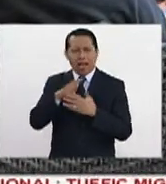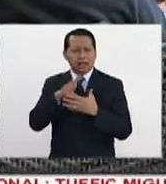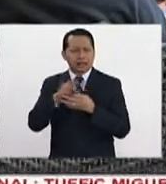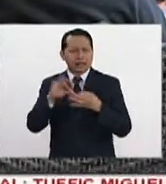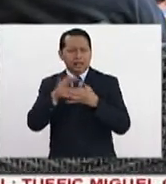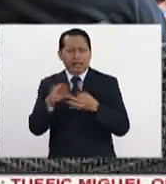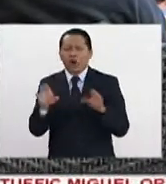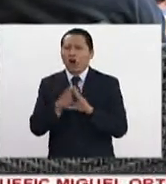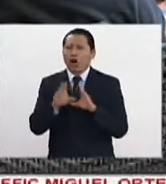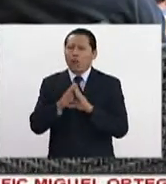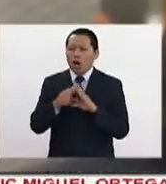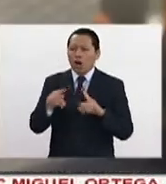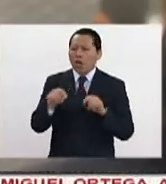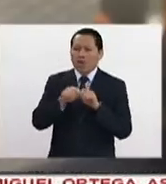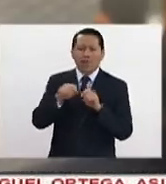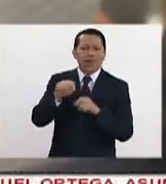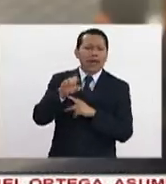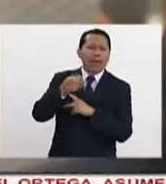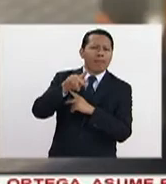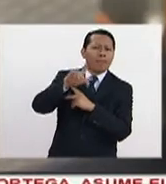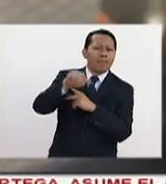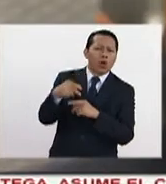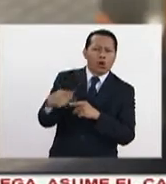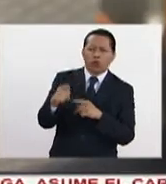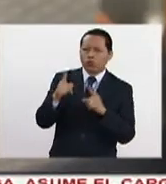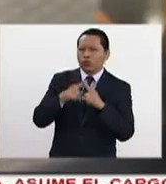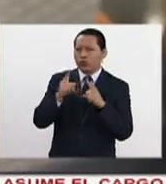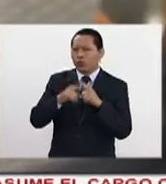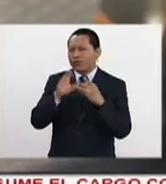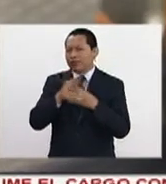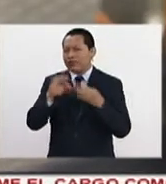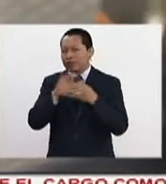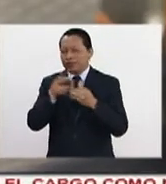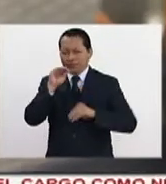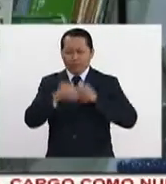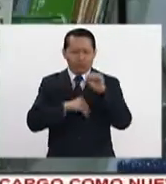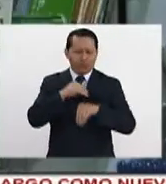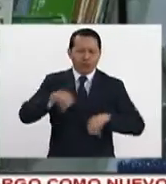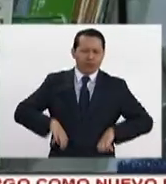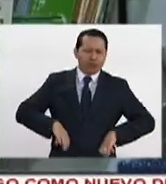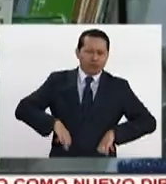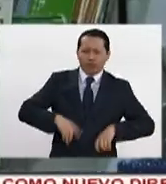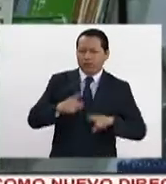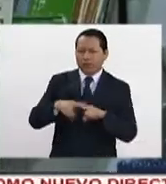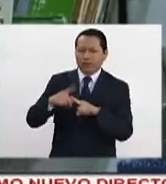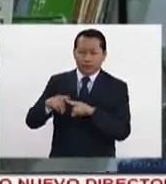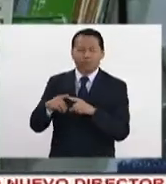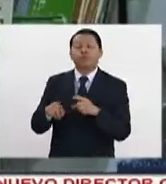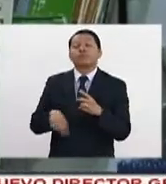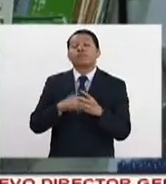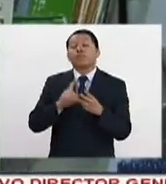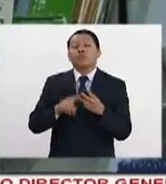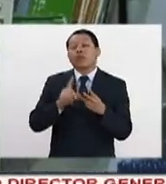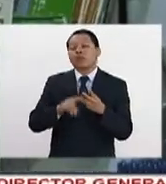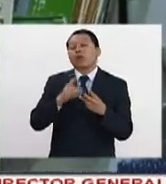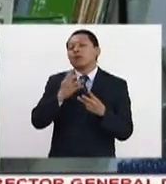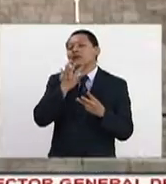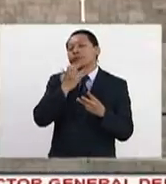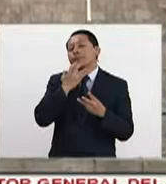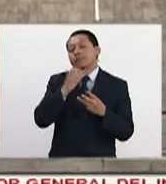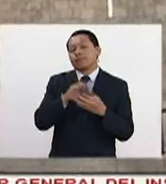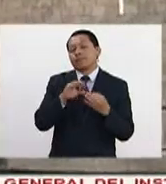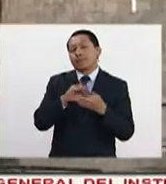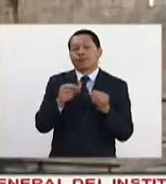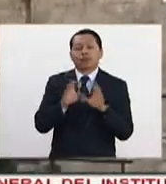templo, los materiales, etcétera. Para los cristianos también tiene una repercusión, que es donde Jesucristo tuvo